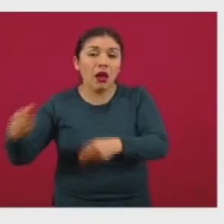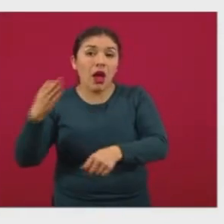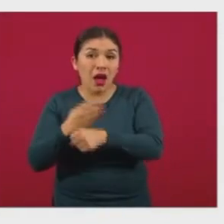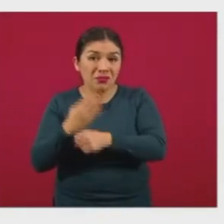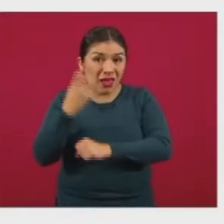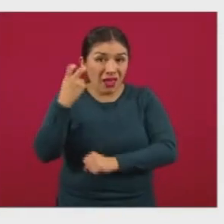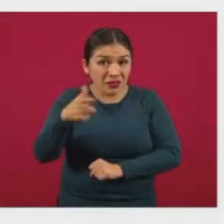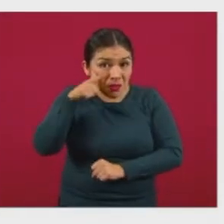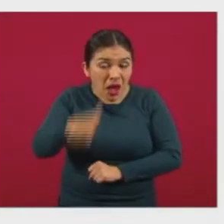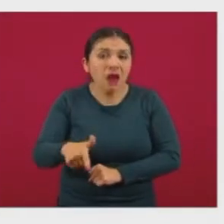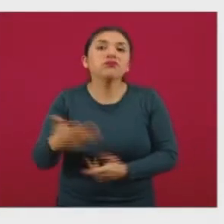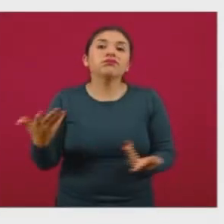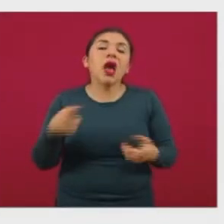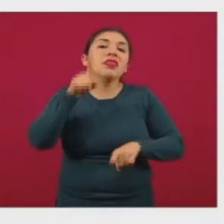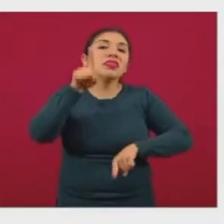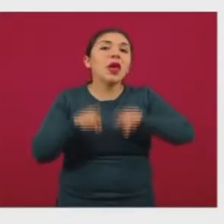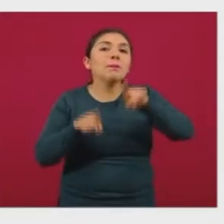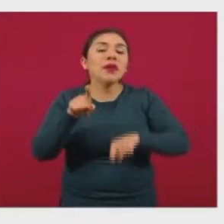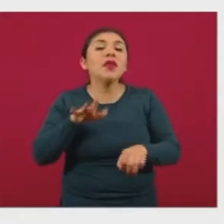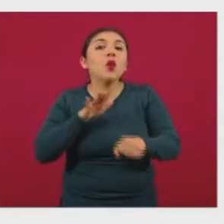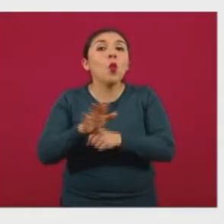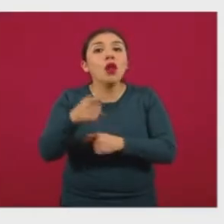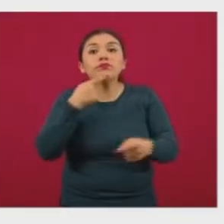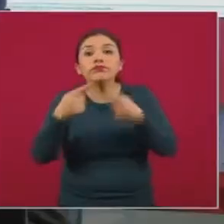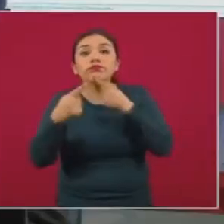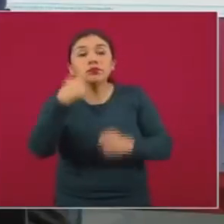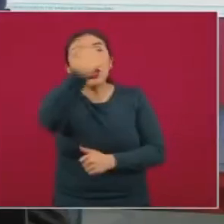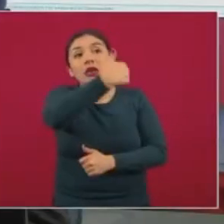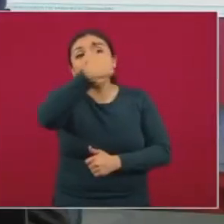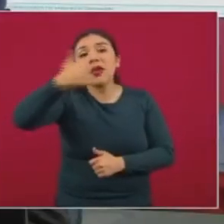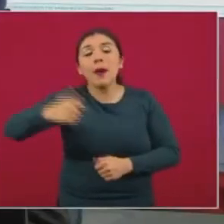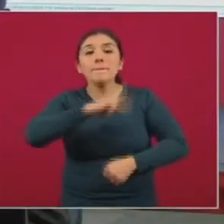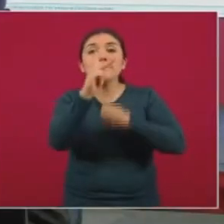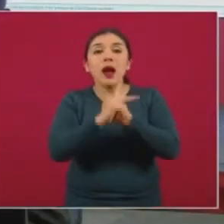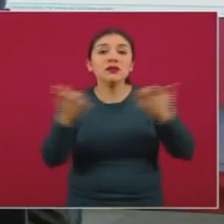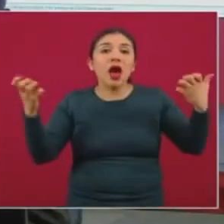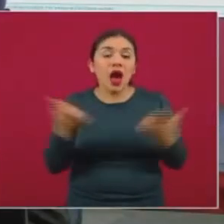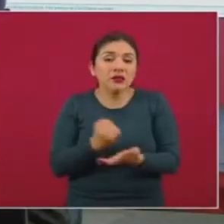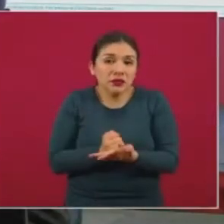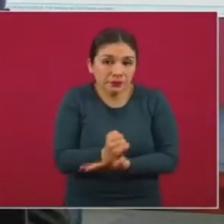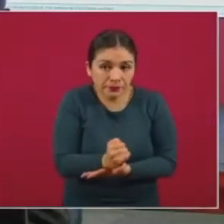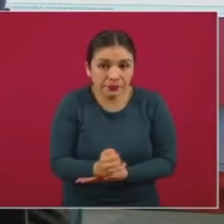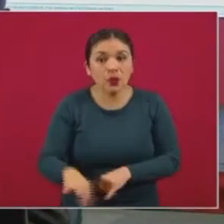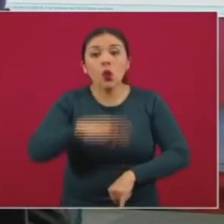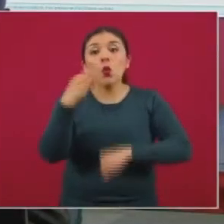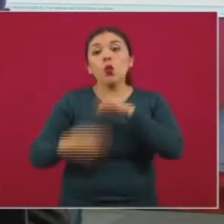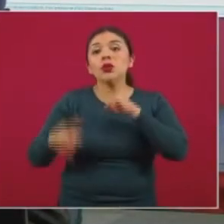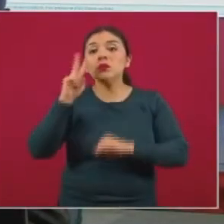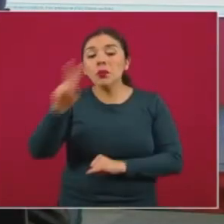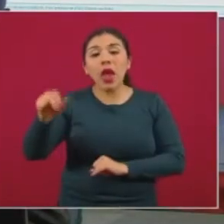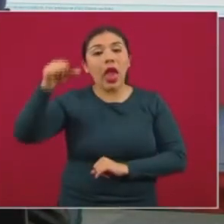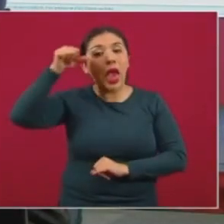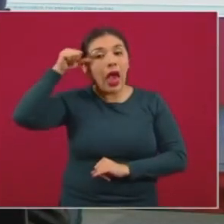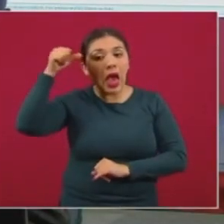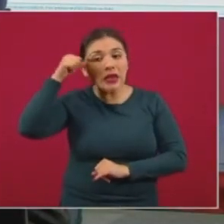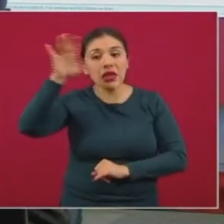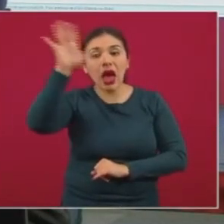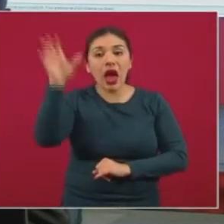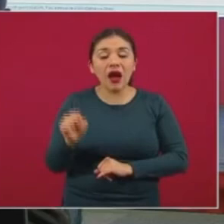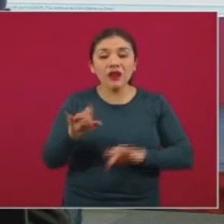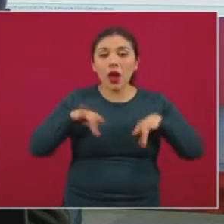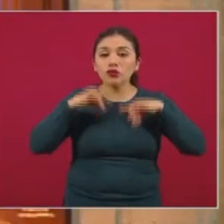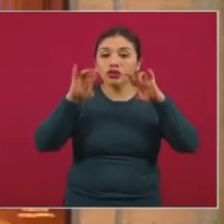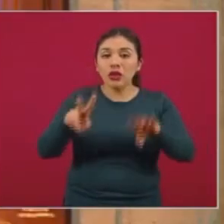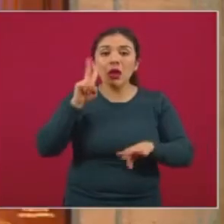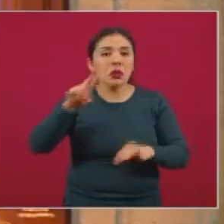también depende de las acciones que cada país implemente. Y finalmente, Asia, África y Oceanía